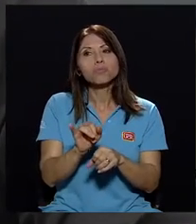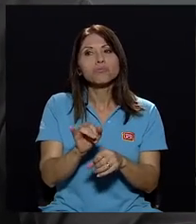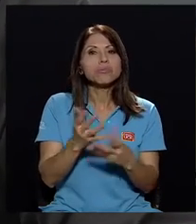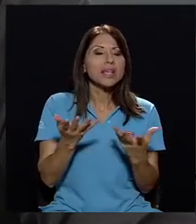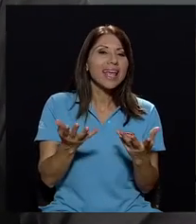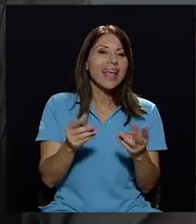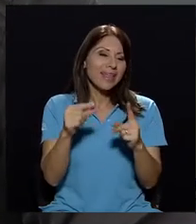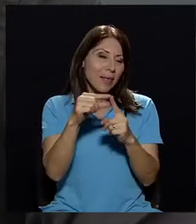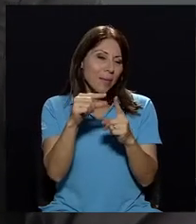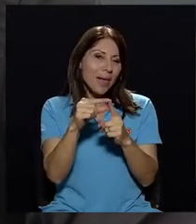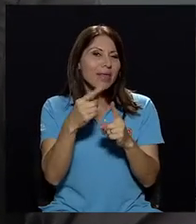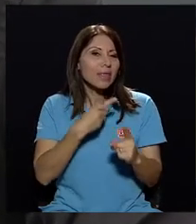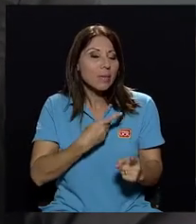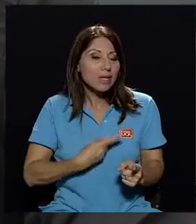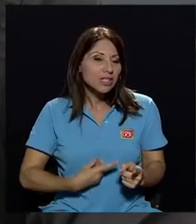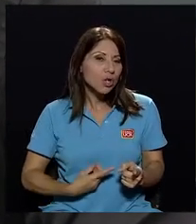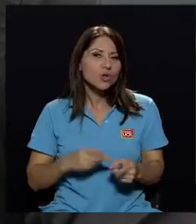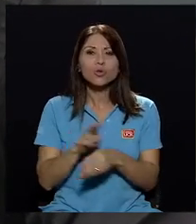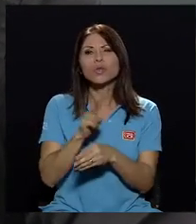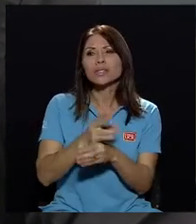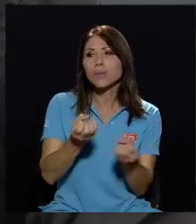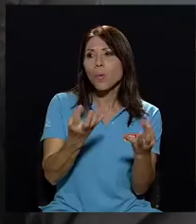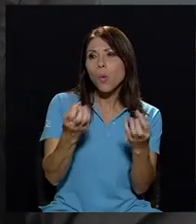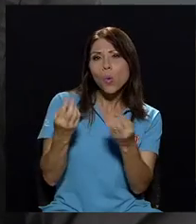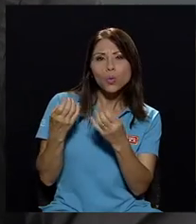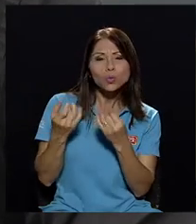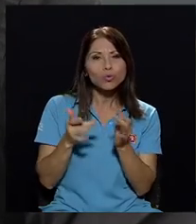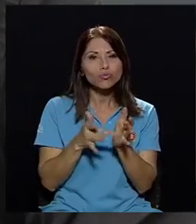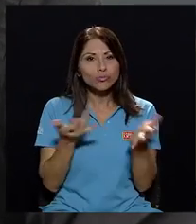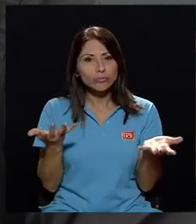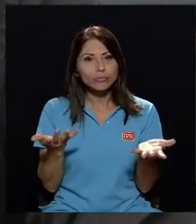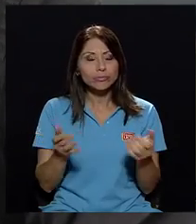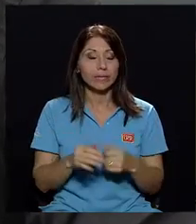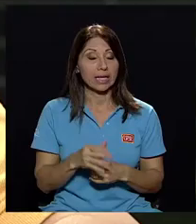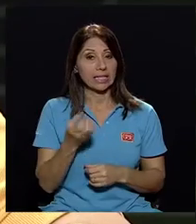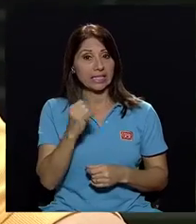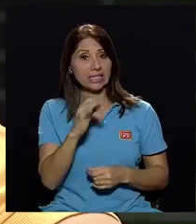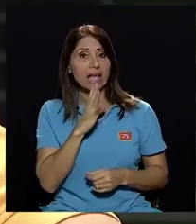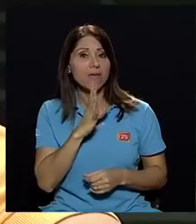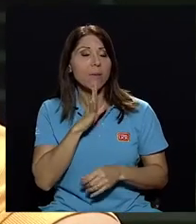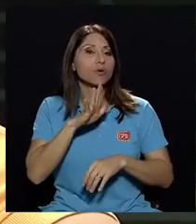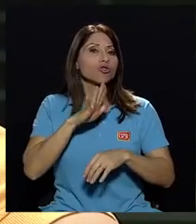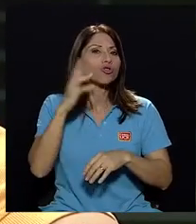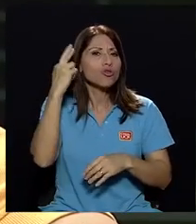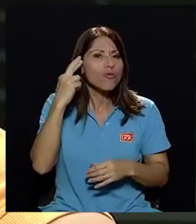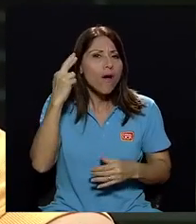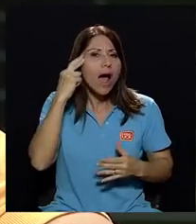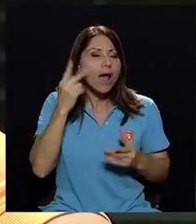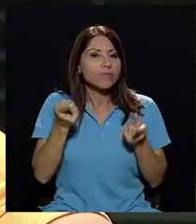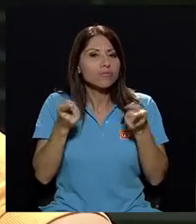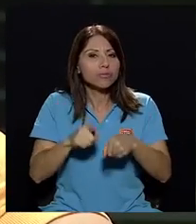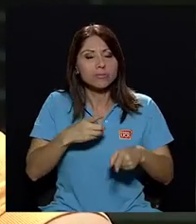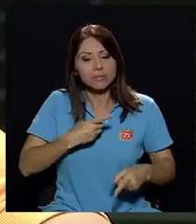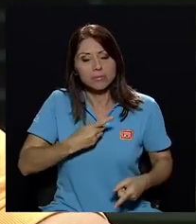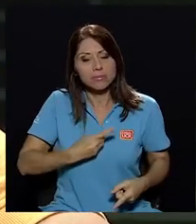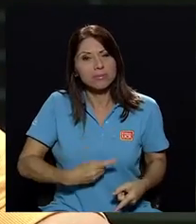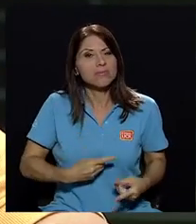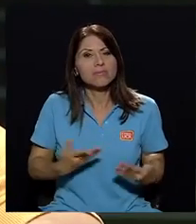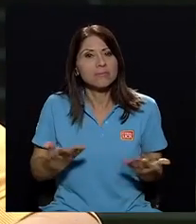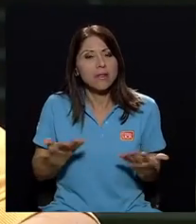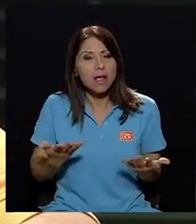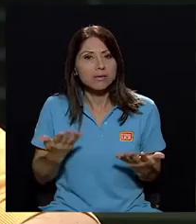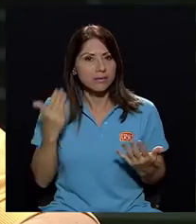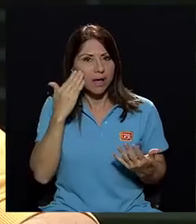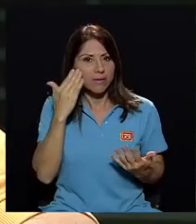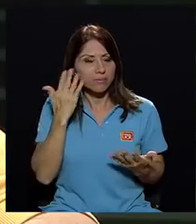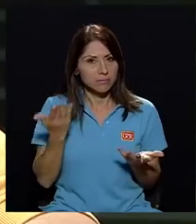el término de la depresión, ¿verdad? Está bien. Y si hablamos, por ejemplo, de causas que puedan originar la depresión, ¿qué se